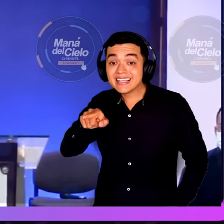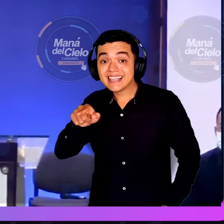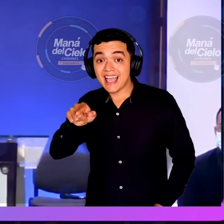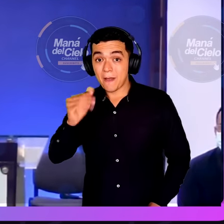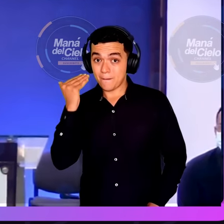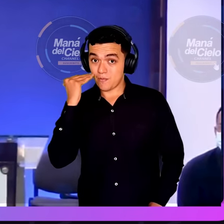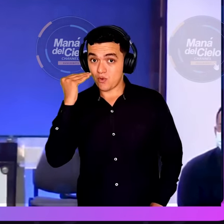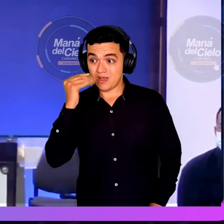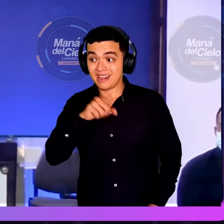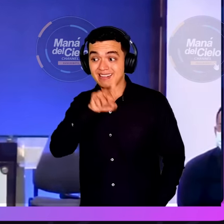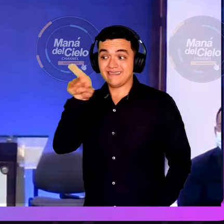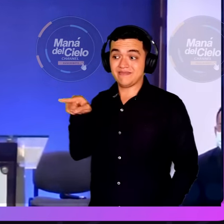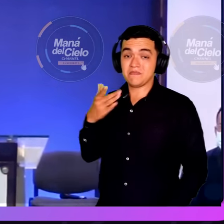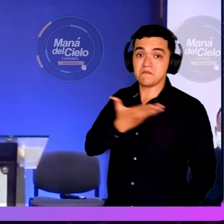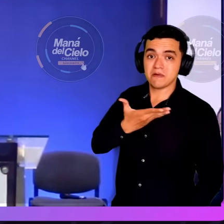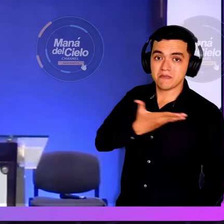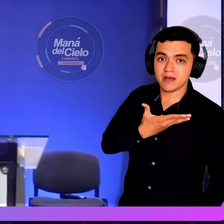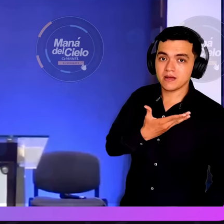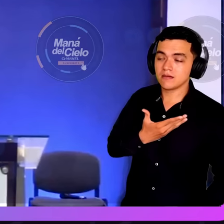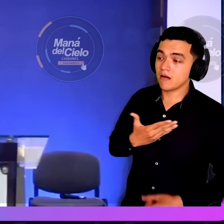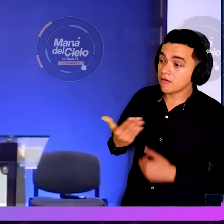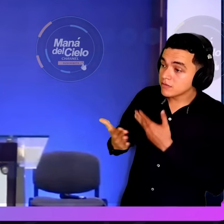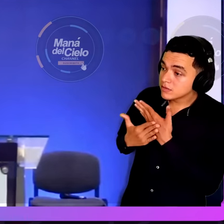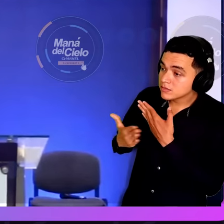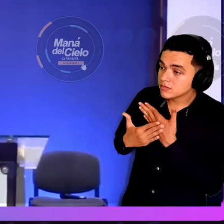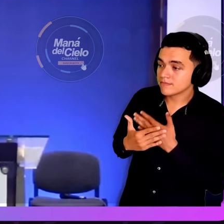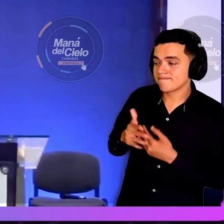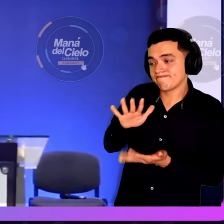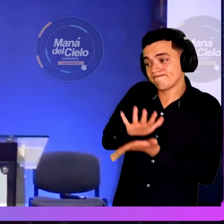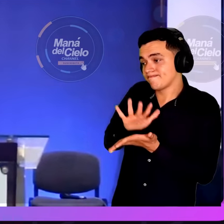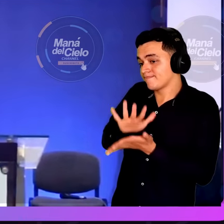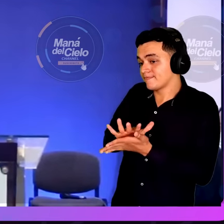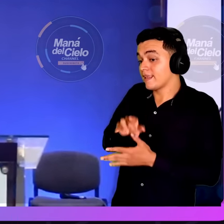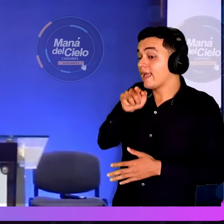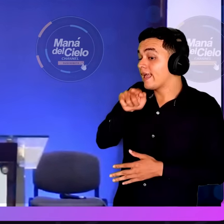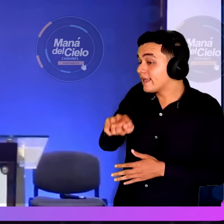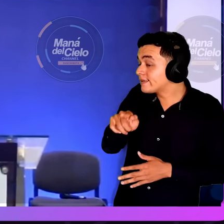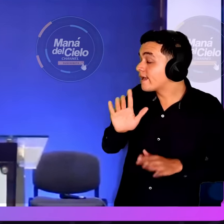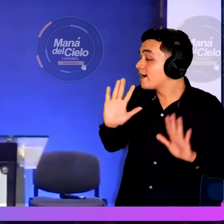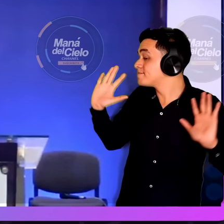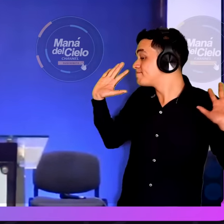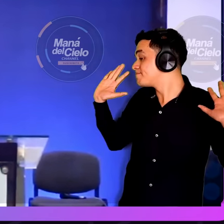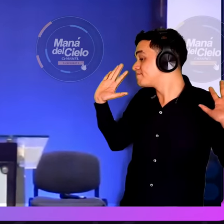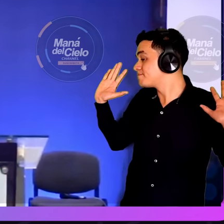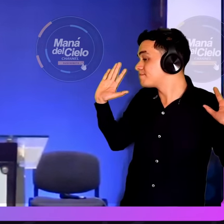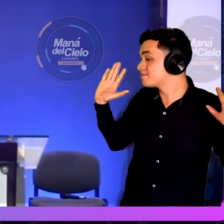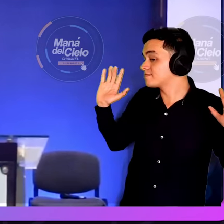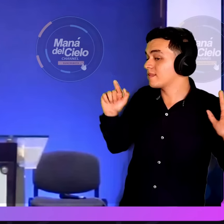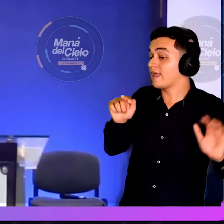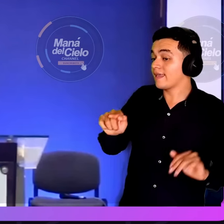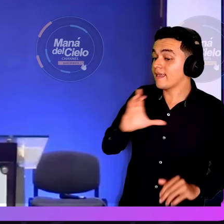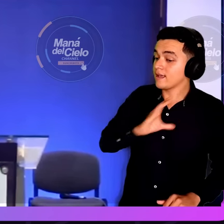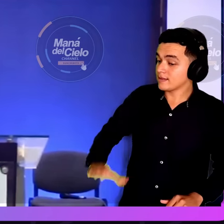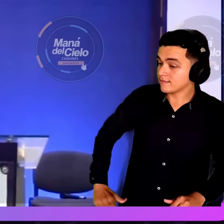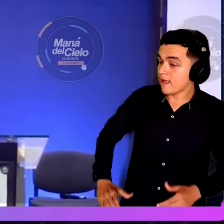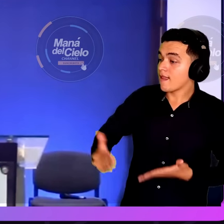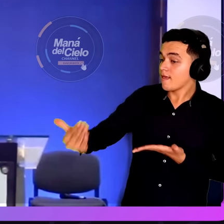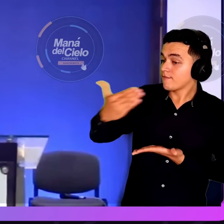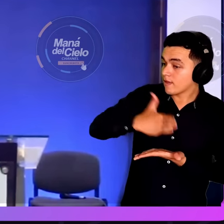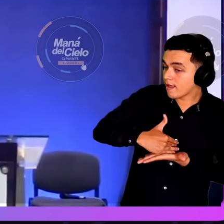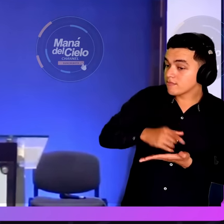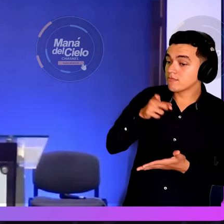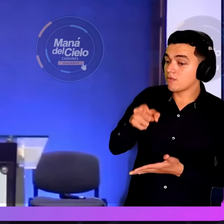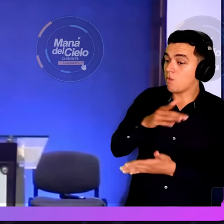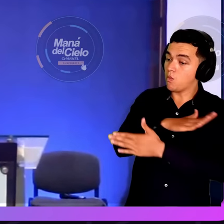Porque Dios me mostró que ella se va a ir, pero yo necesito prepararla. No tenía 30 años, tenía